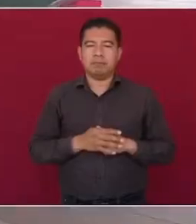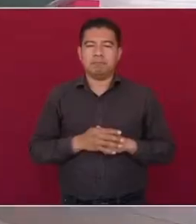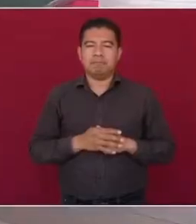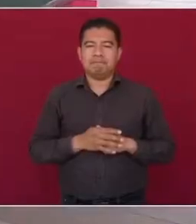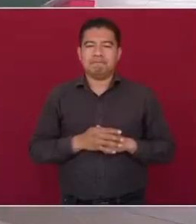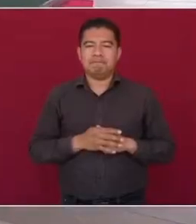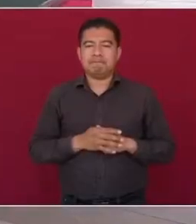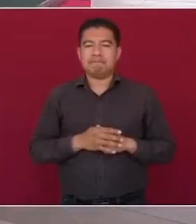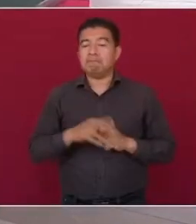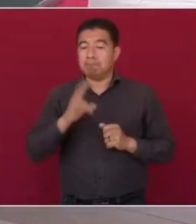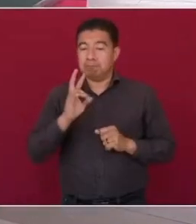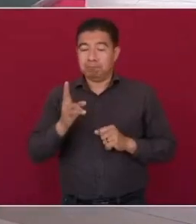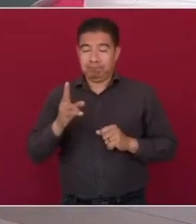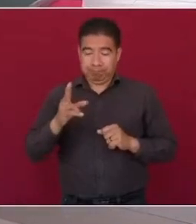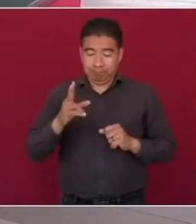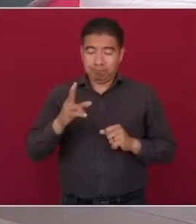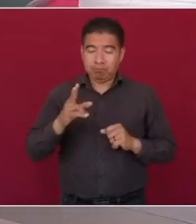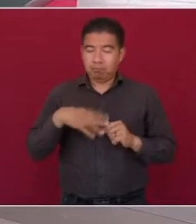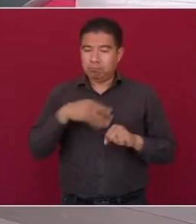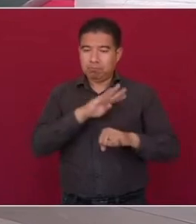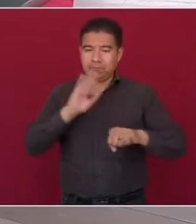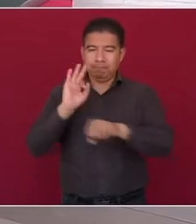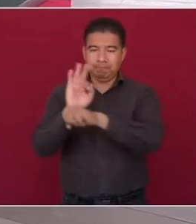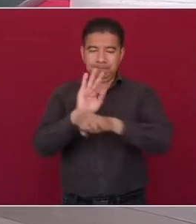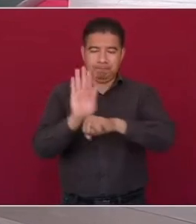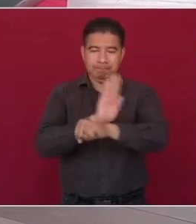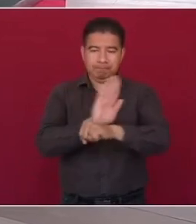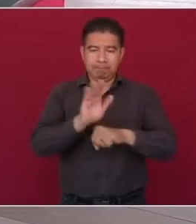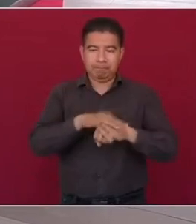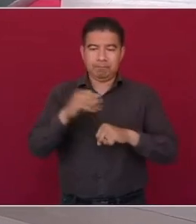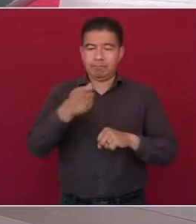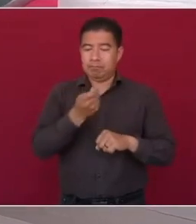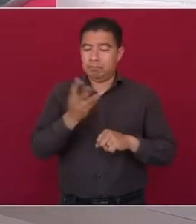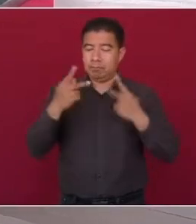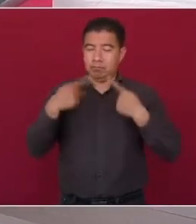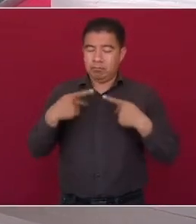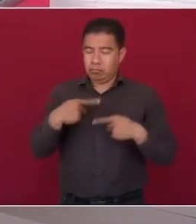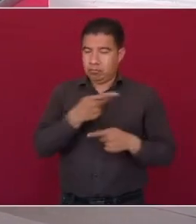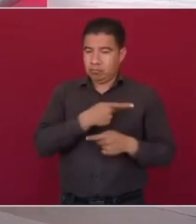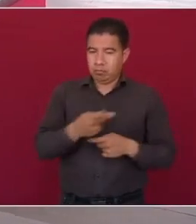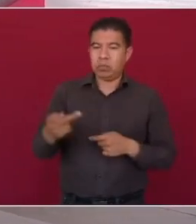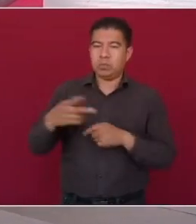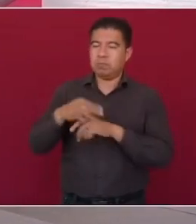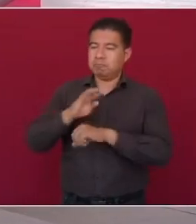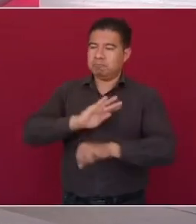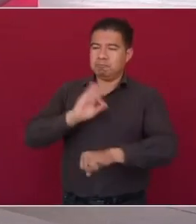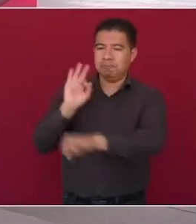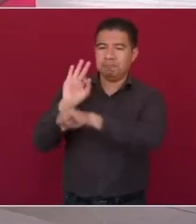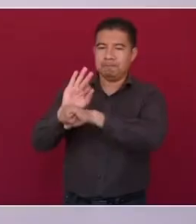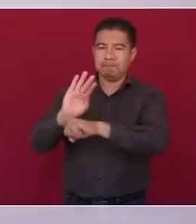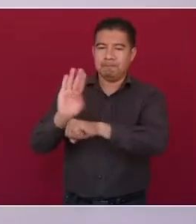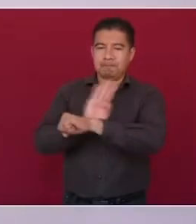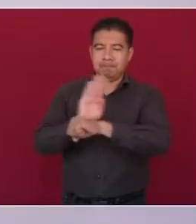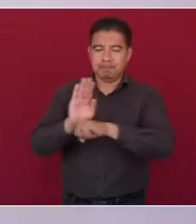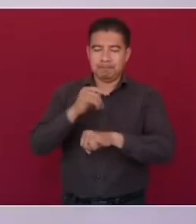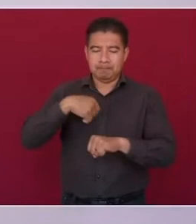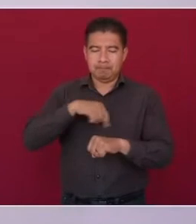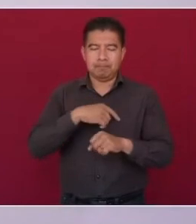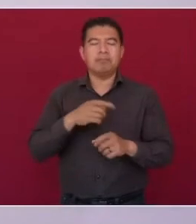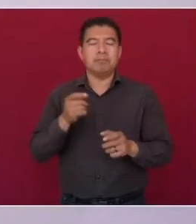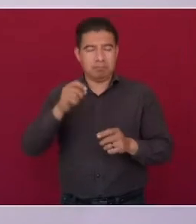También procurando el bienestar de todos y en particular de los más necesitados, se ha garantizado la